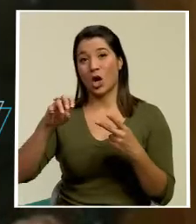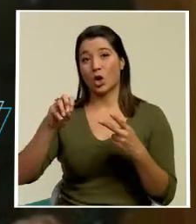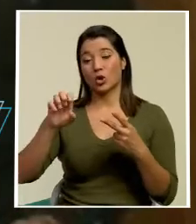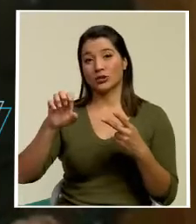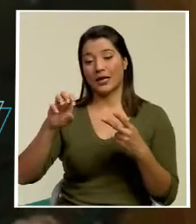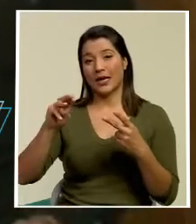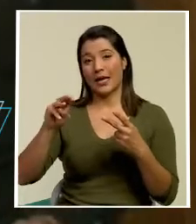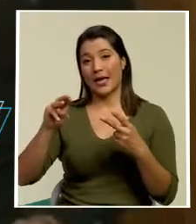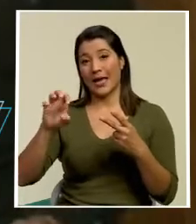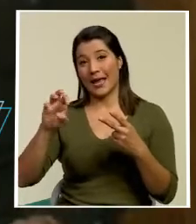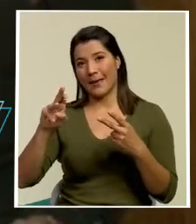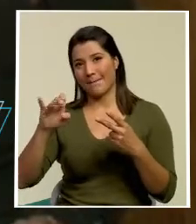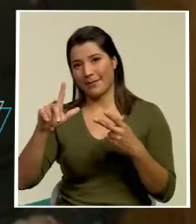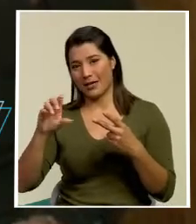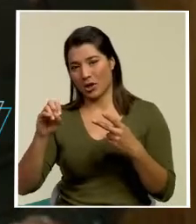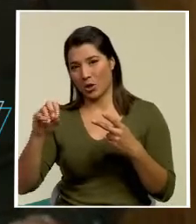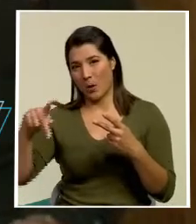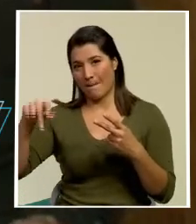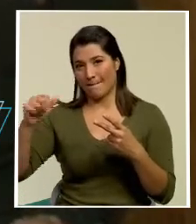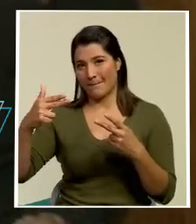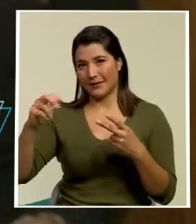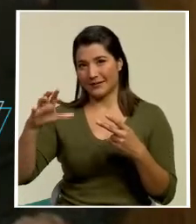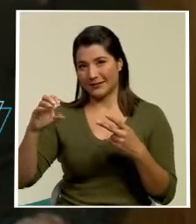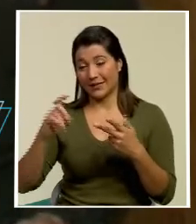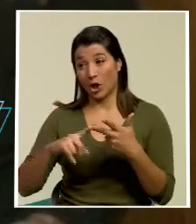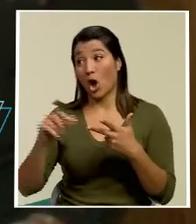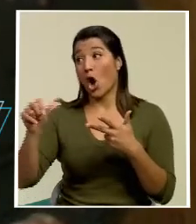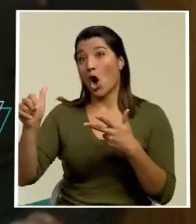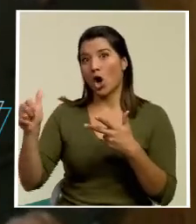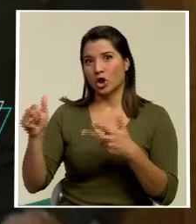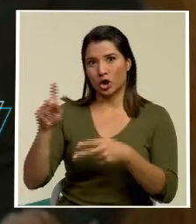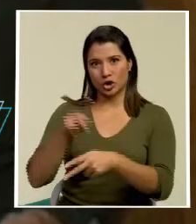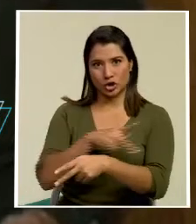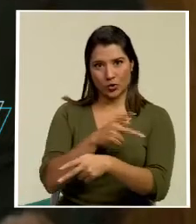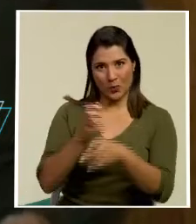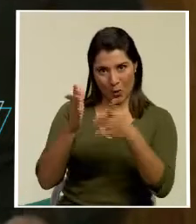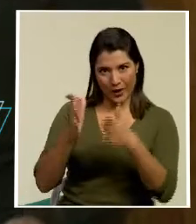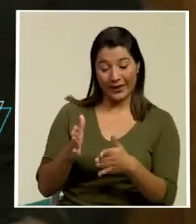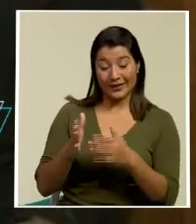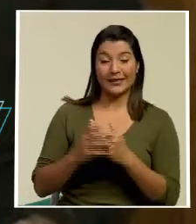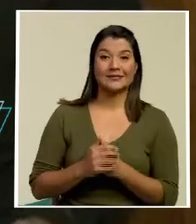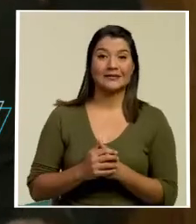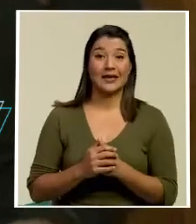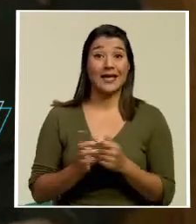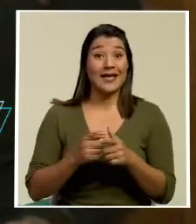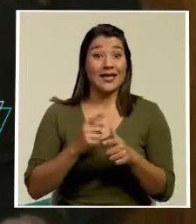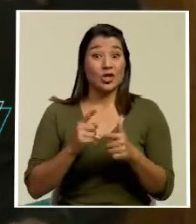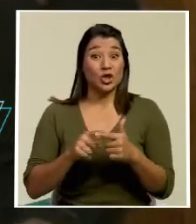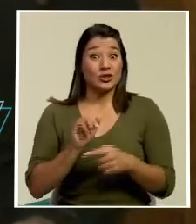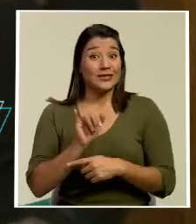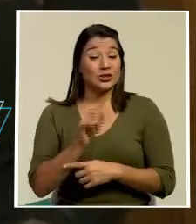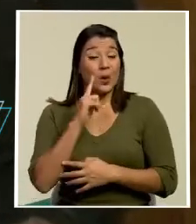otros poetas que hicieron esta compilación. Eso